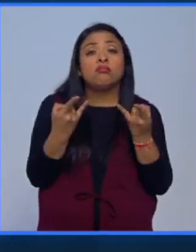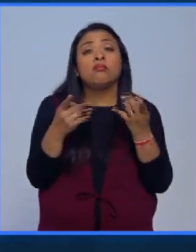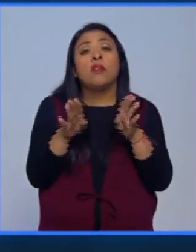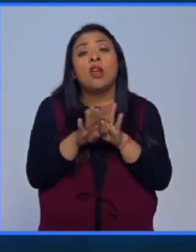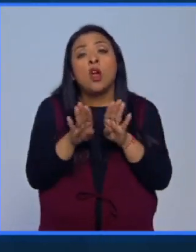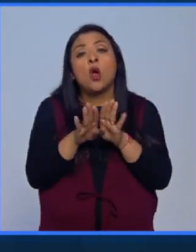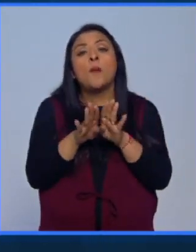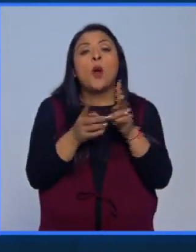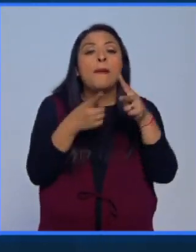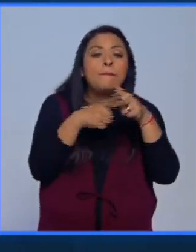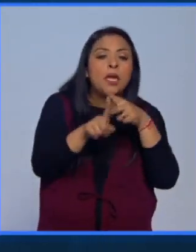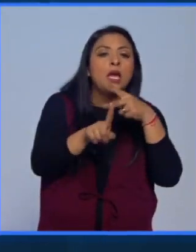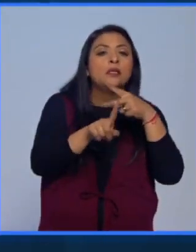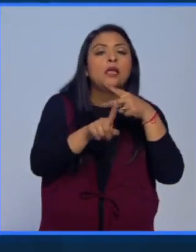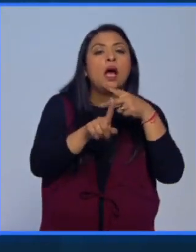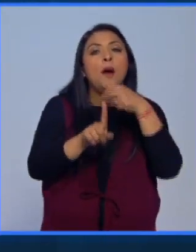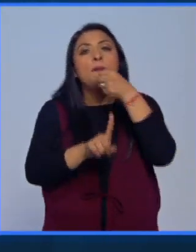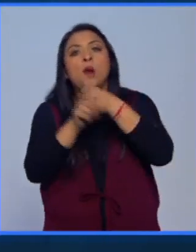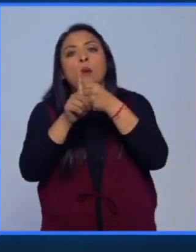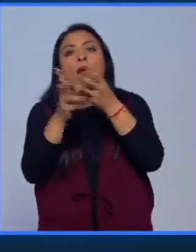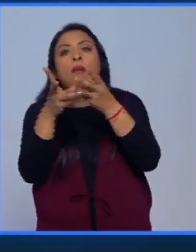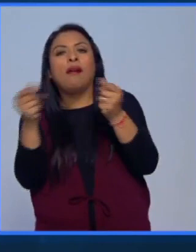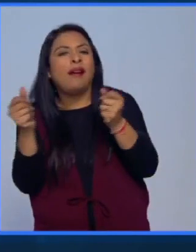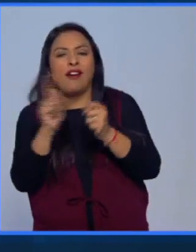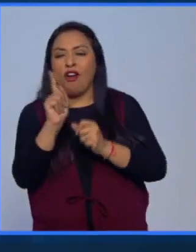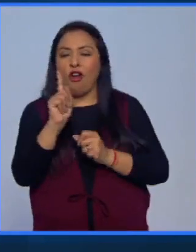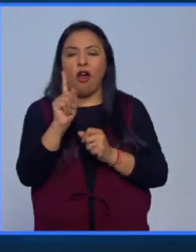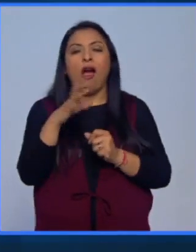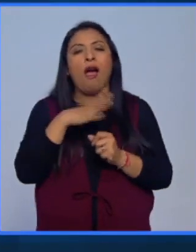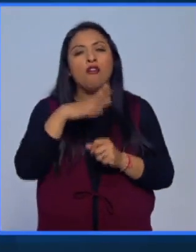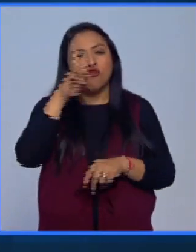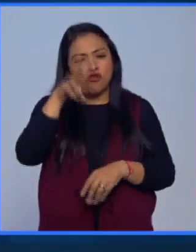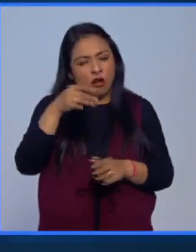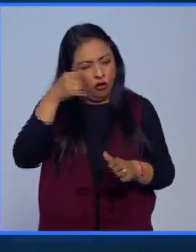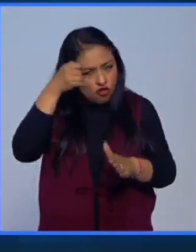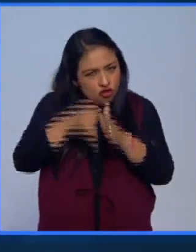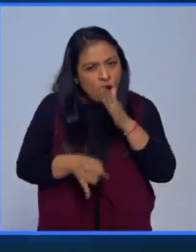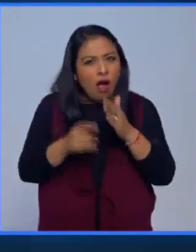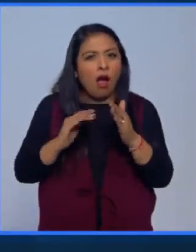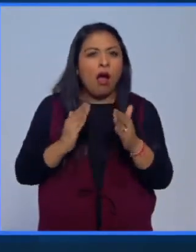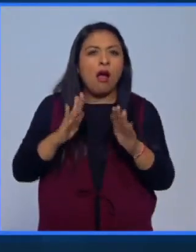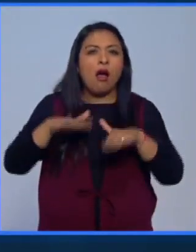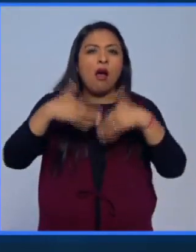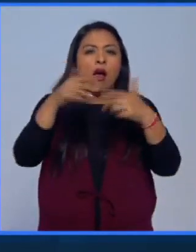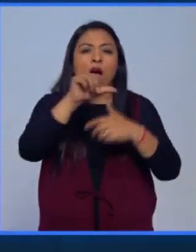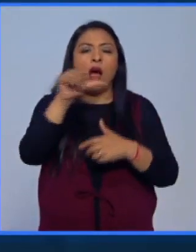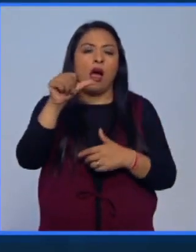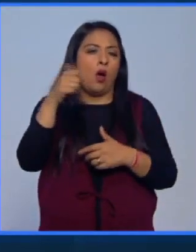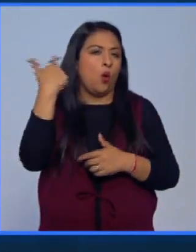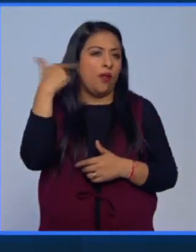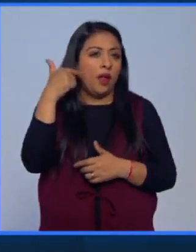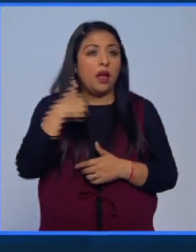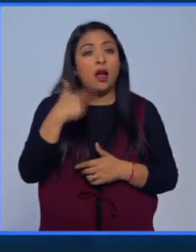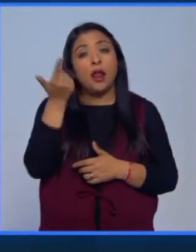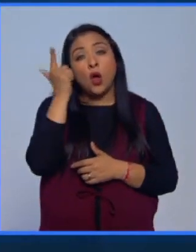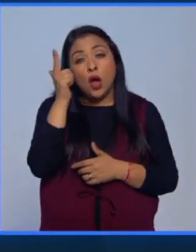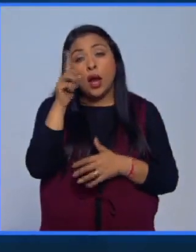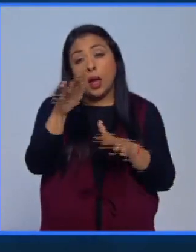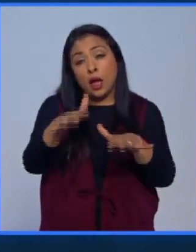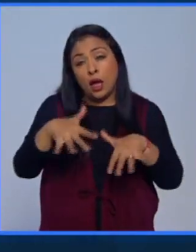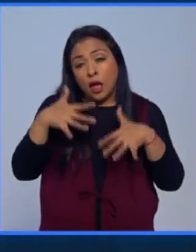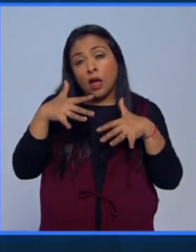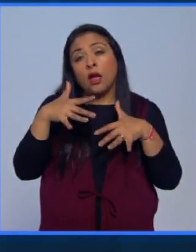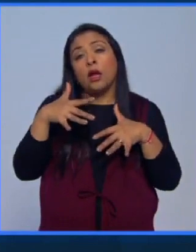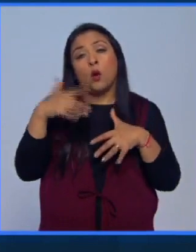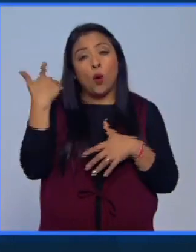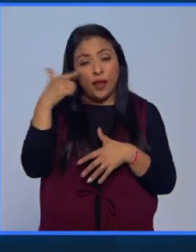y desenlace. No, llevamos opciones mucho más plurales a Guadalajara, que espero que el público tapatío y